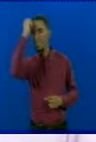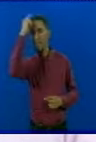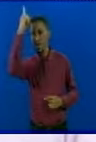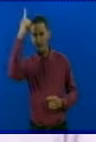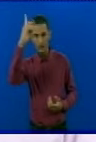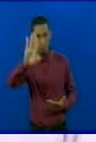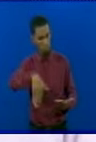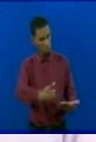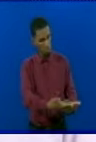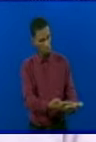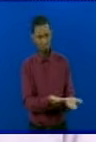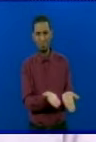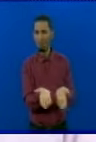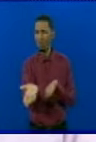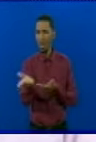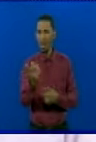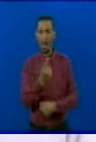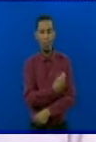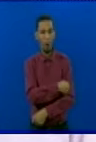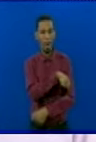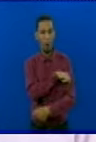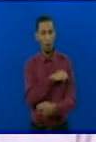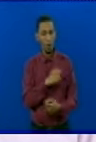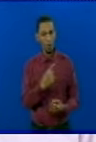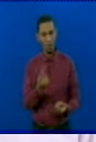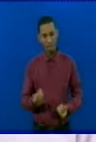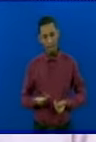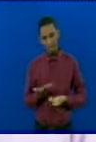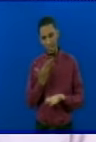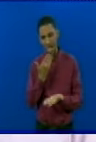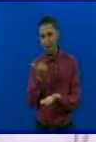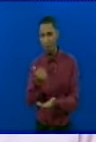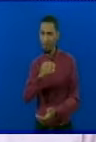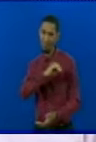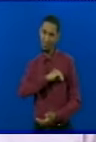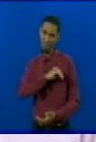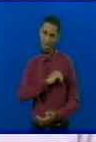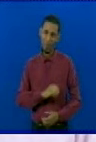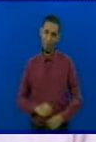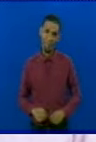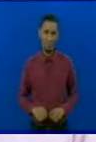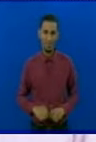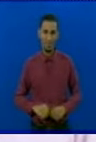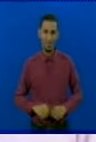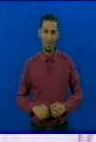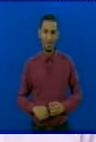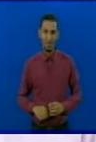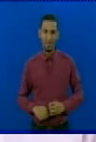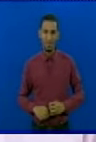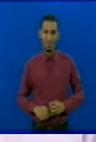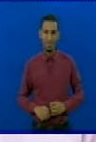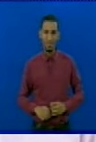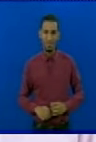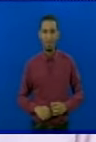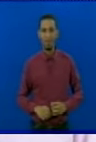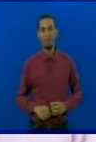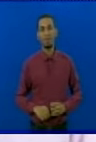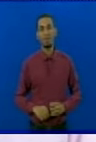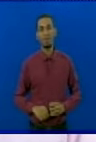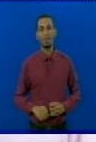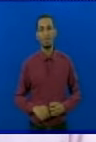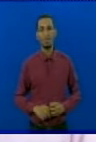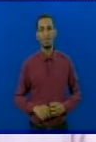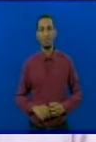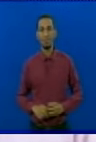que el cliente siempre reciba el trato que merece en estas instalaciones. Kenji Soria Suárez, Enrique López González y Ricardo Chacón